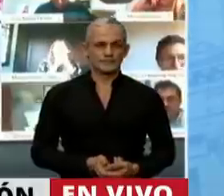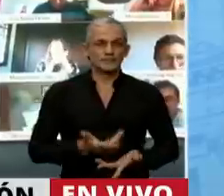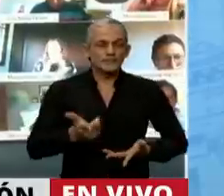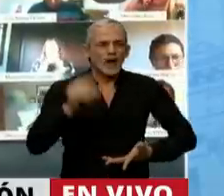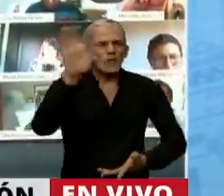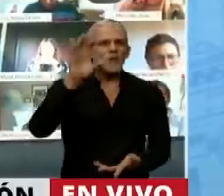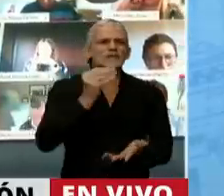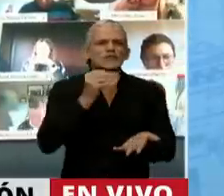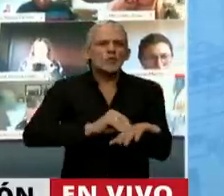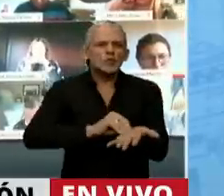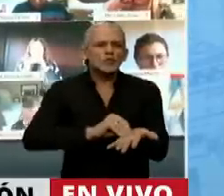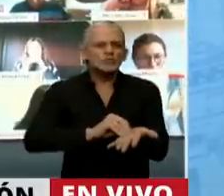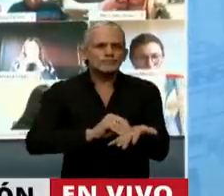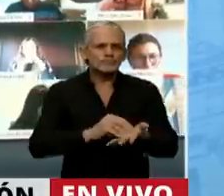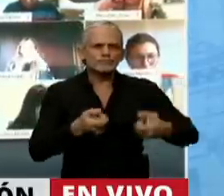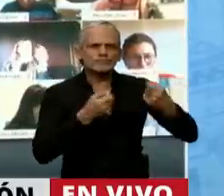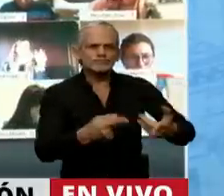La provincia de Chubut recibió